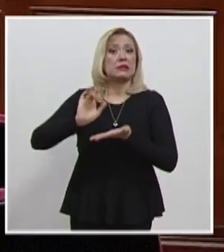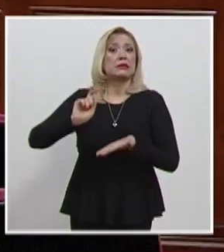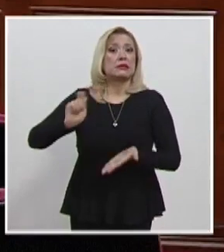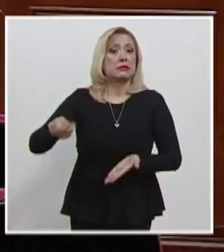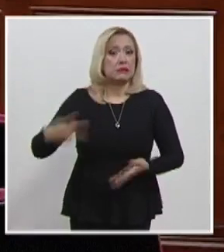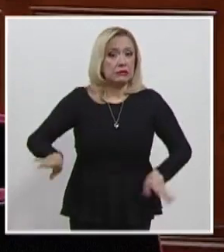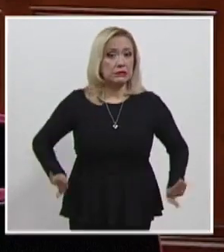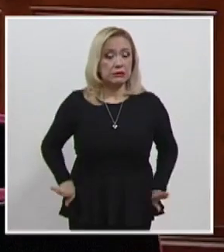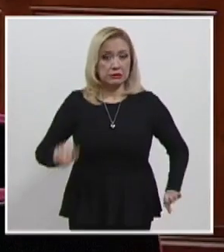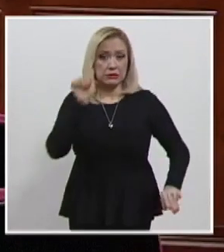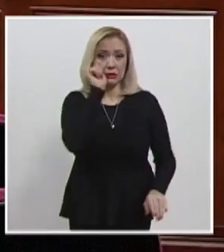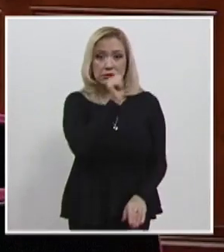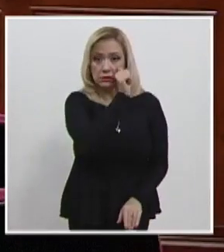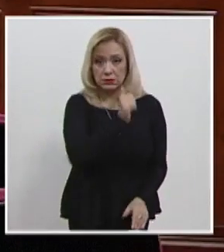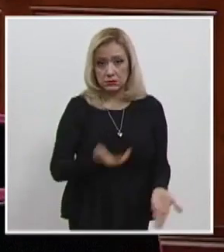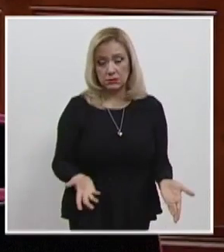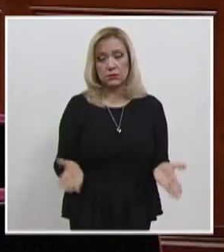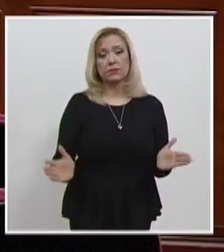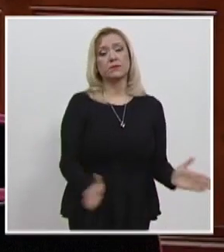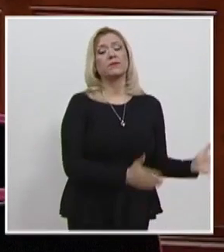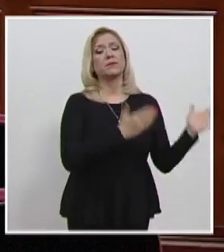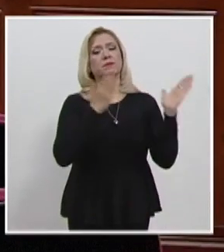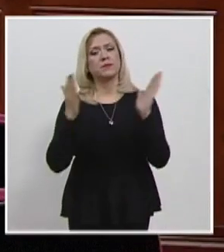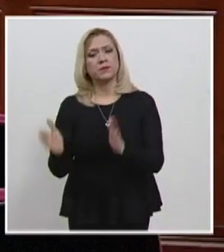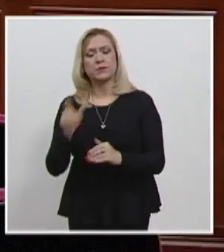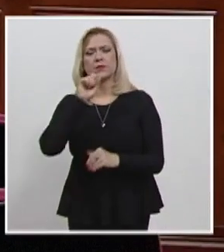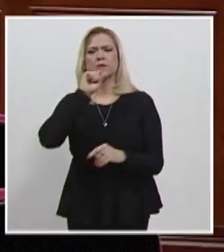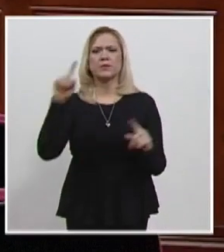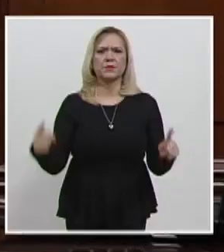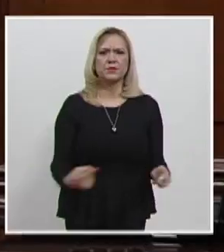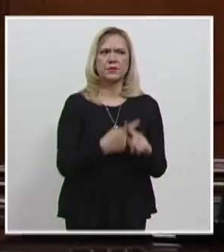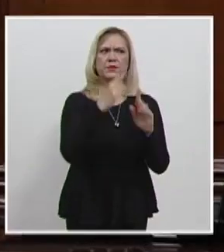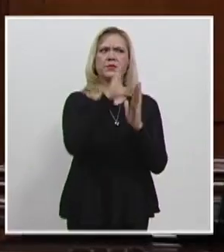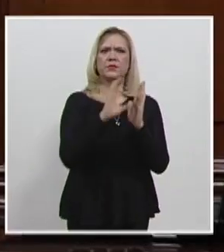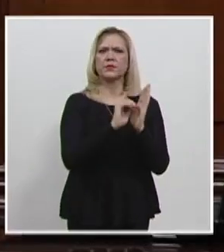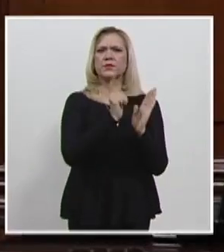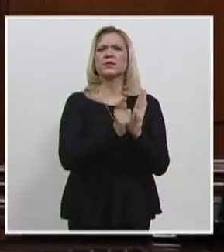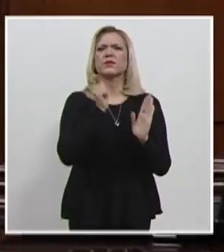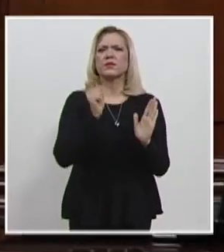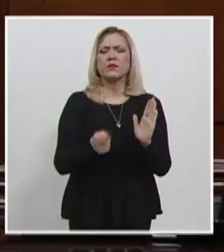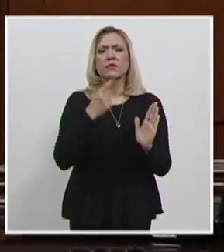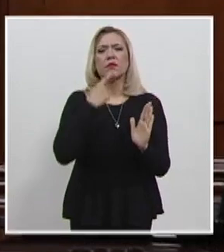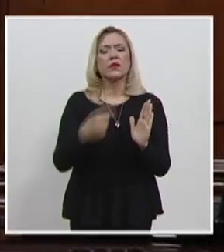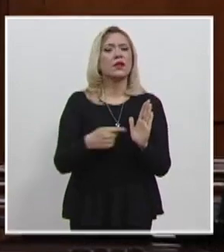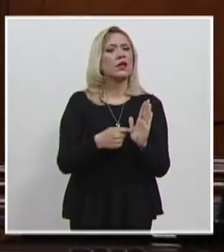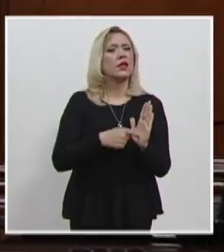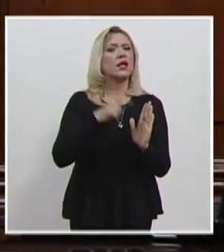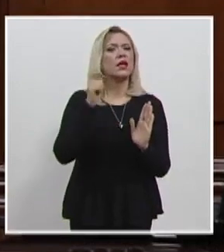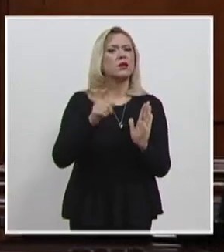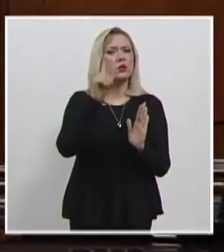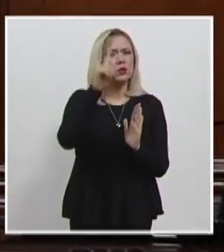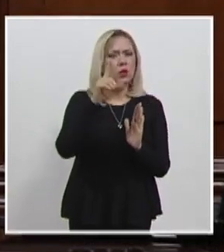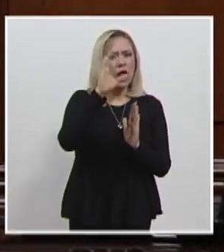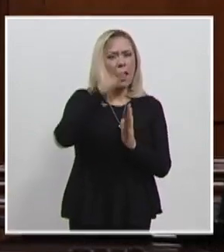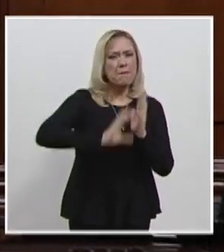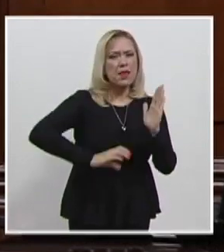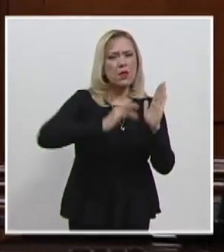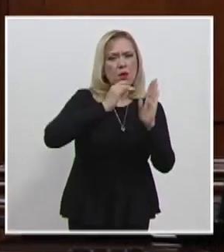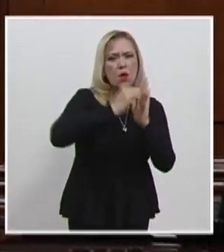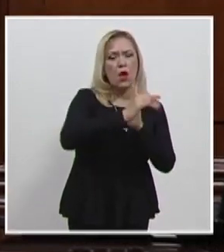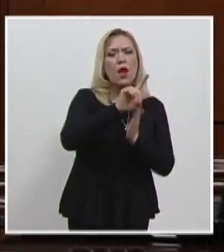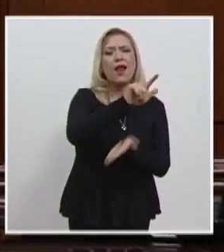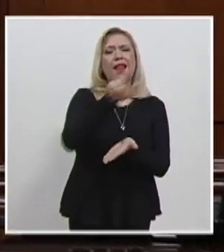resolver otra acción de inconstitucionalidad el pleno también declaró constitucional un capítulo de La Ley de